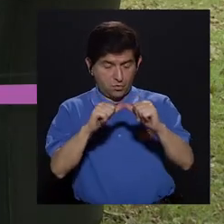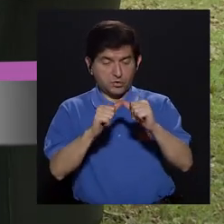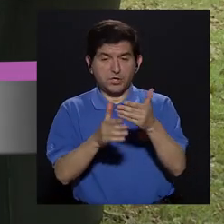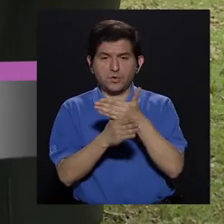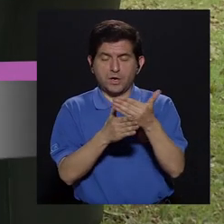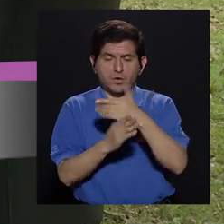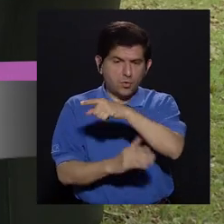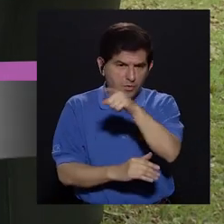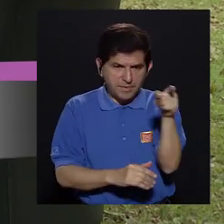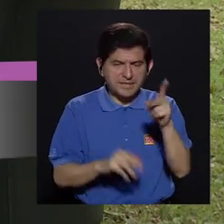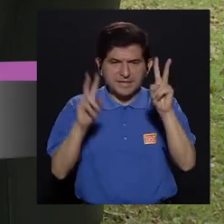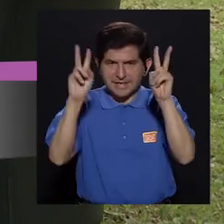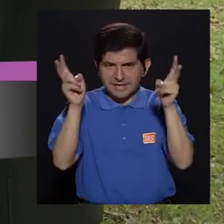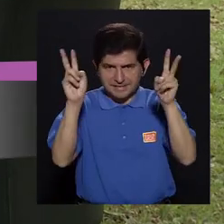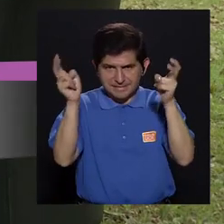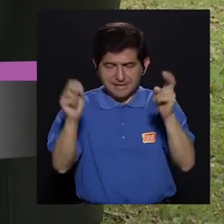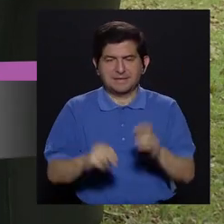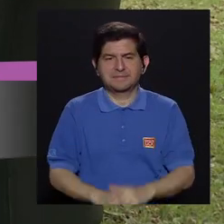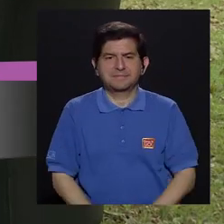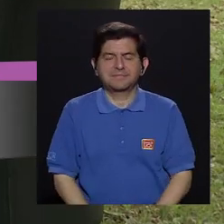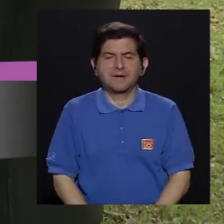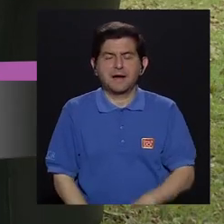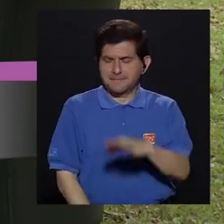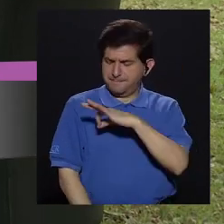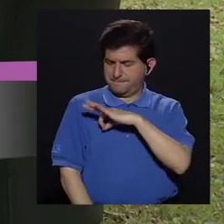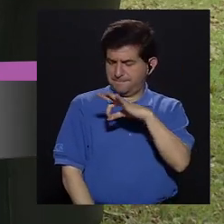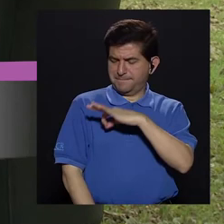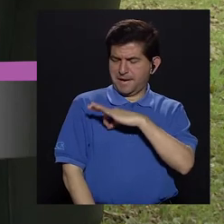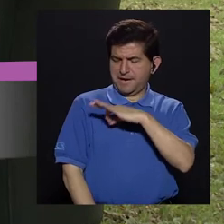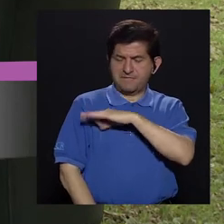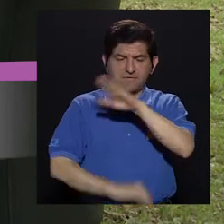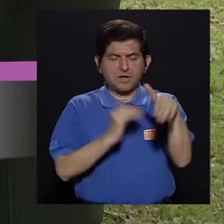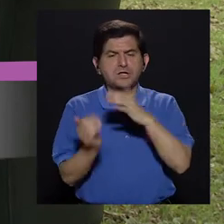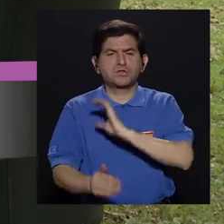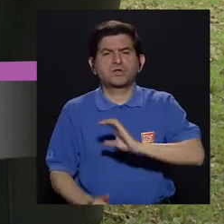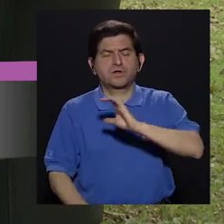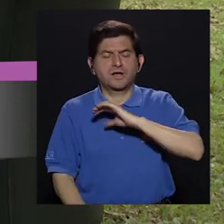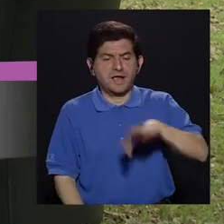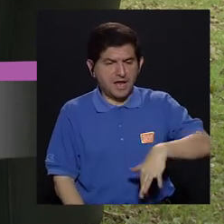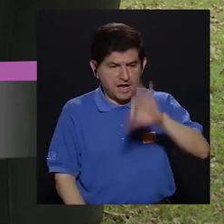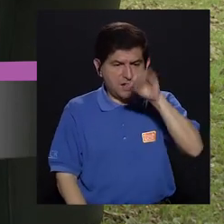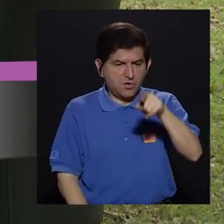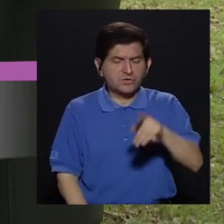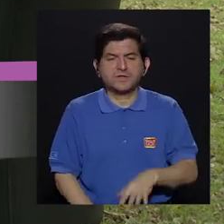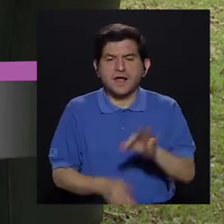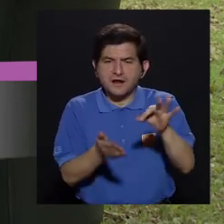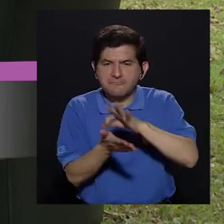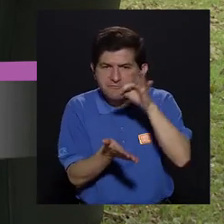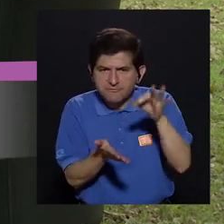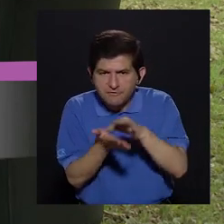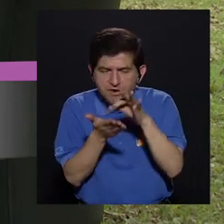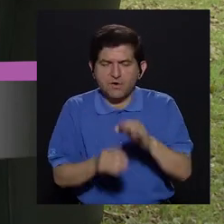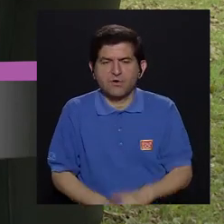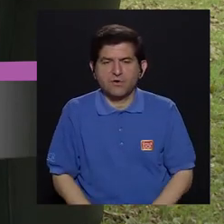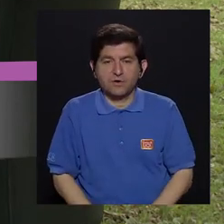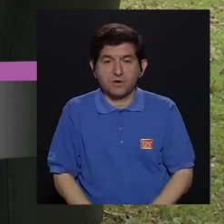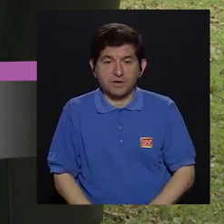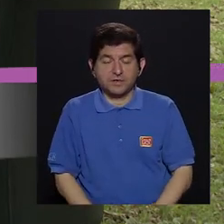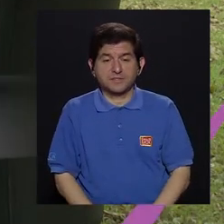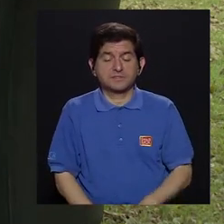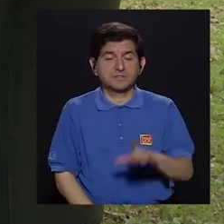Continuamos compartiendo con ustedes el tema de los beneficios y todas las propiedades que encontramos en los frijoles con